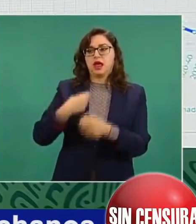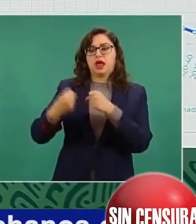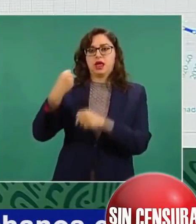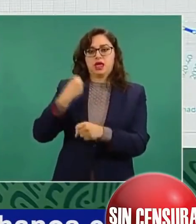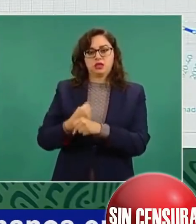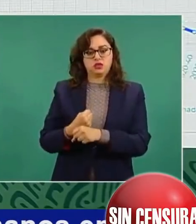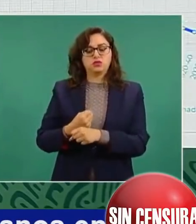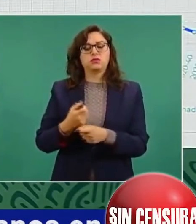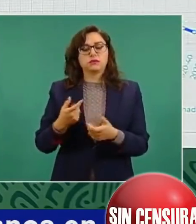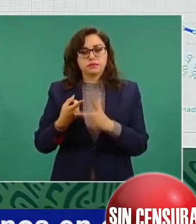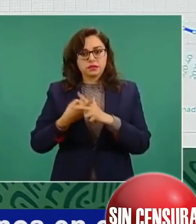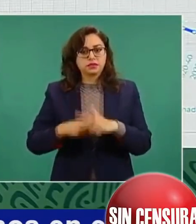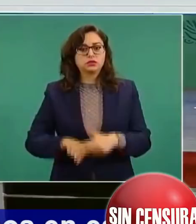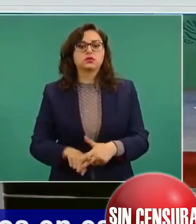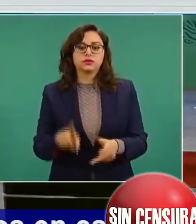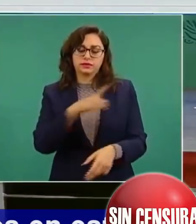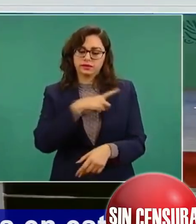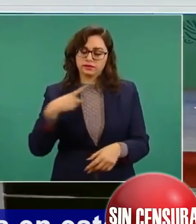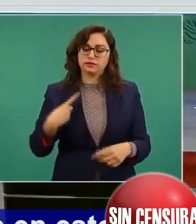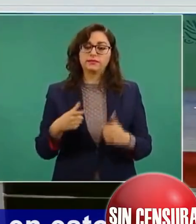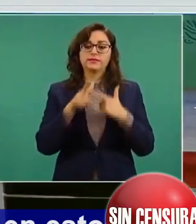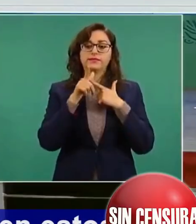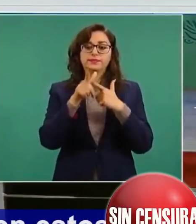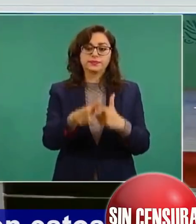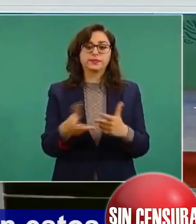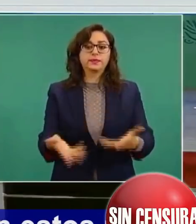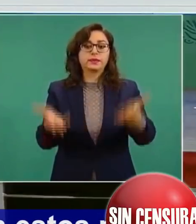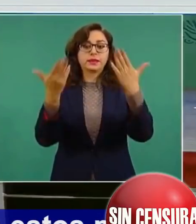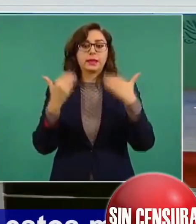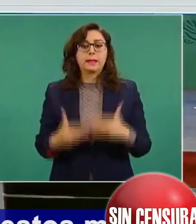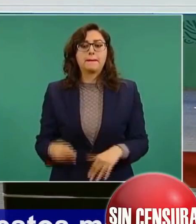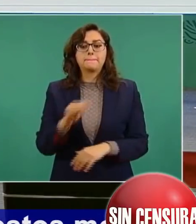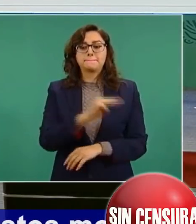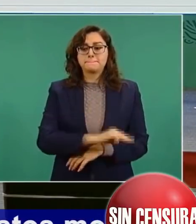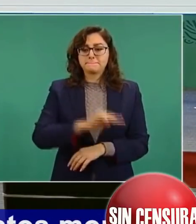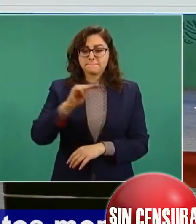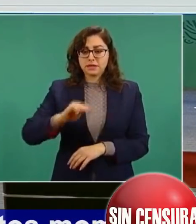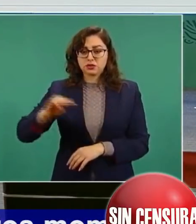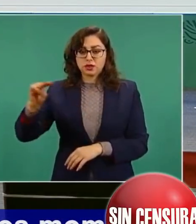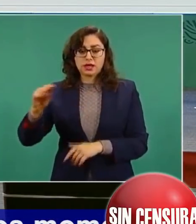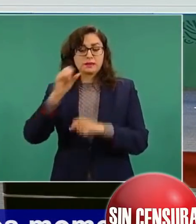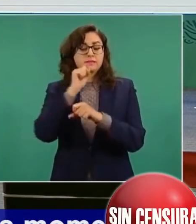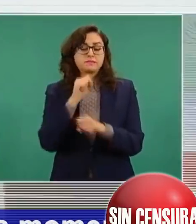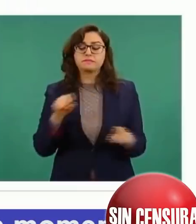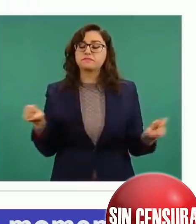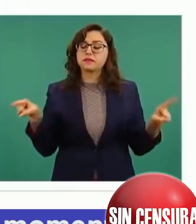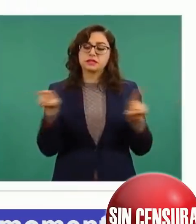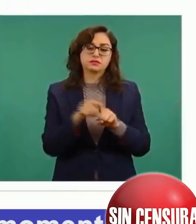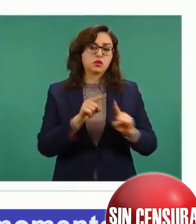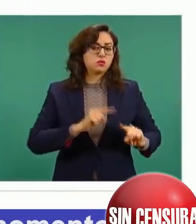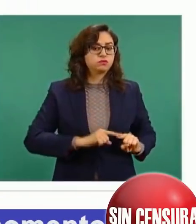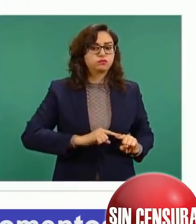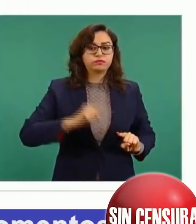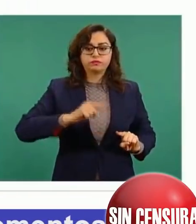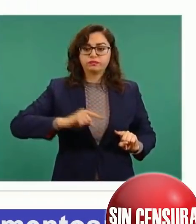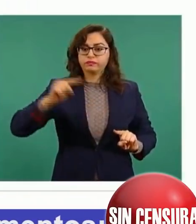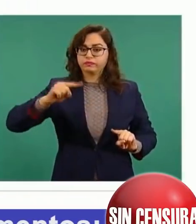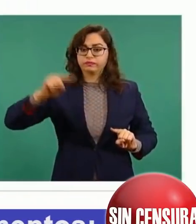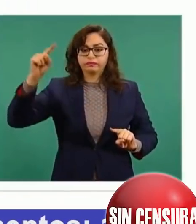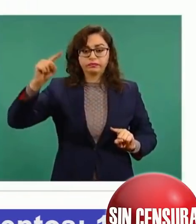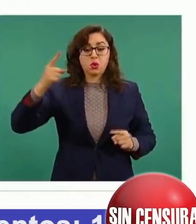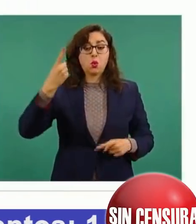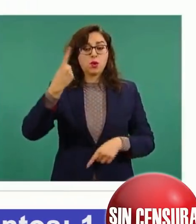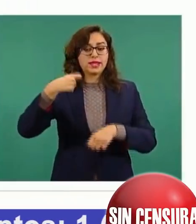siguiente. En Michoacán también tendencia a la alza, solamente una semana de reducción, aún está en semáforo naranja, ojalá que